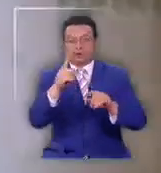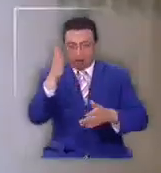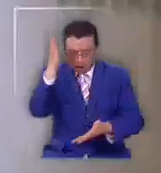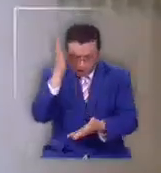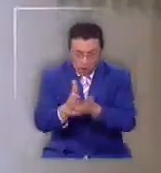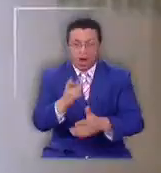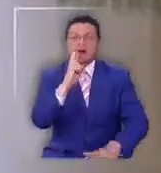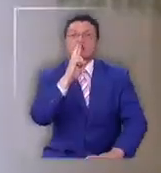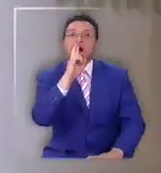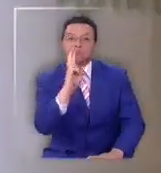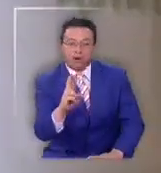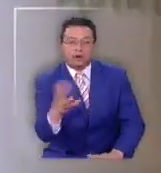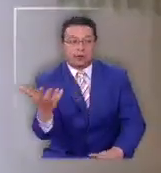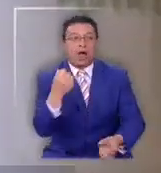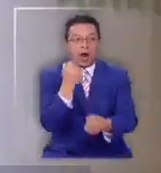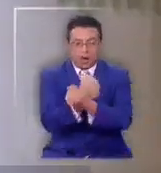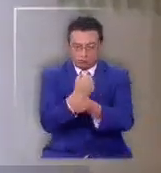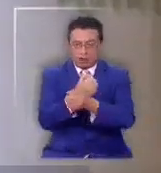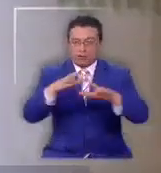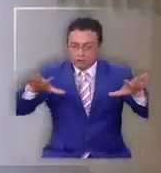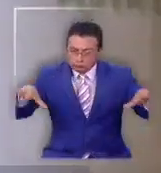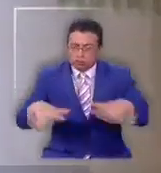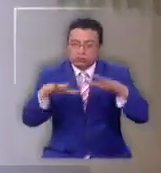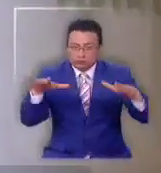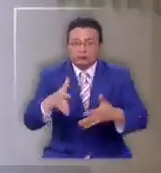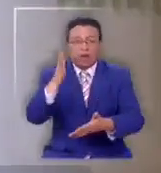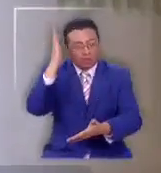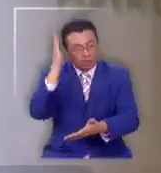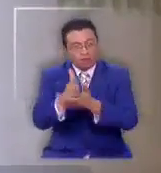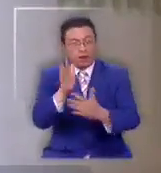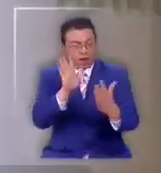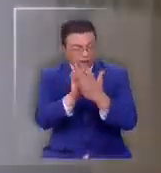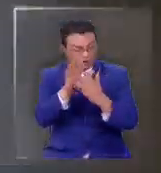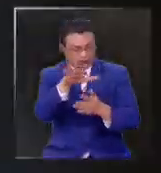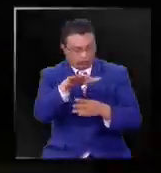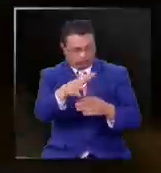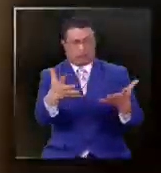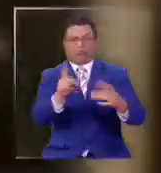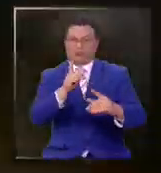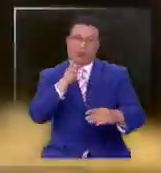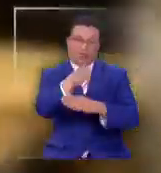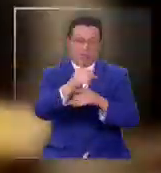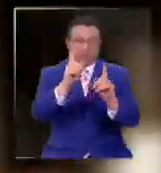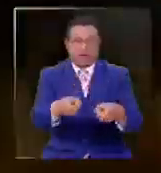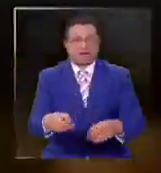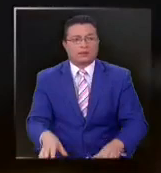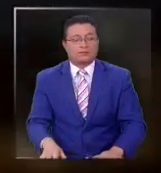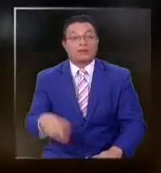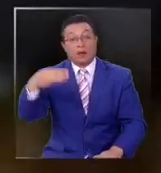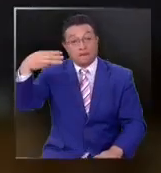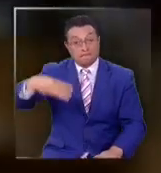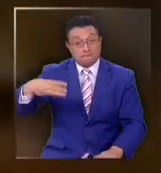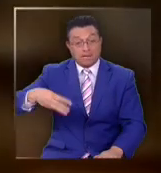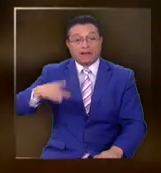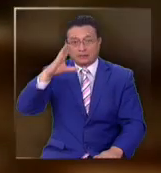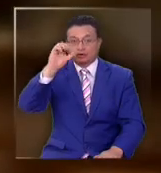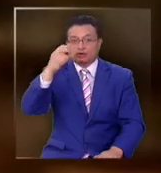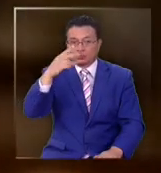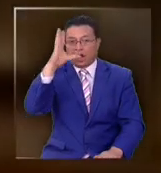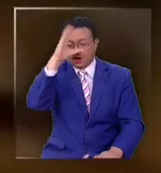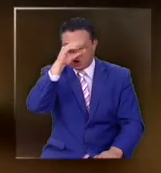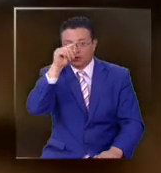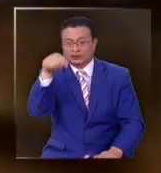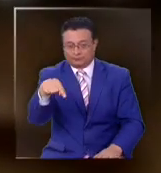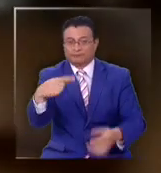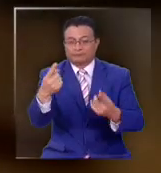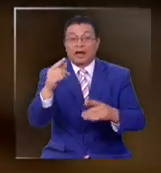respuesta y queremos que Carabineros actúe apenas se enfrente a una situación de flagrancia. Este martes se realizará la segunda noche de velatorio